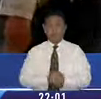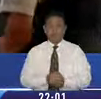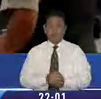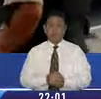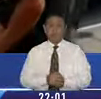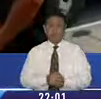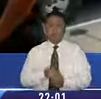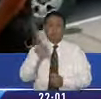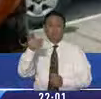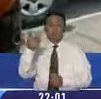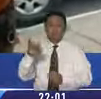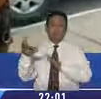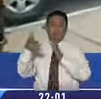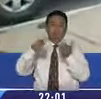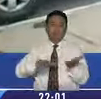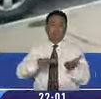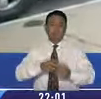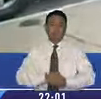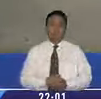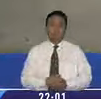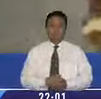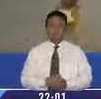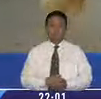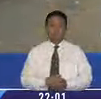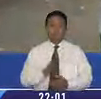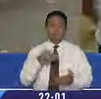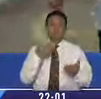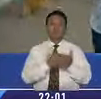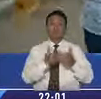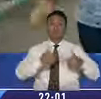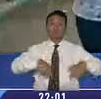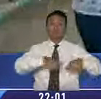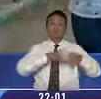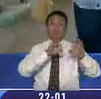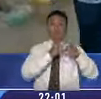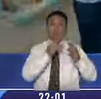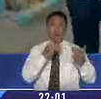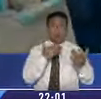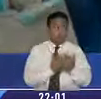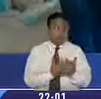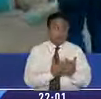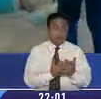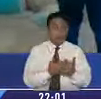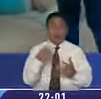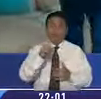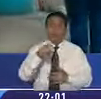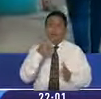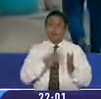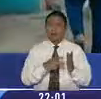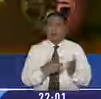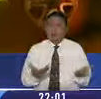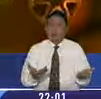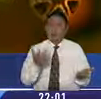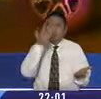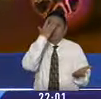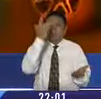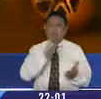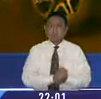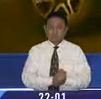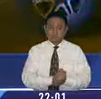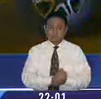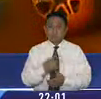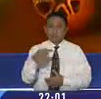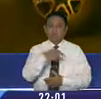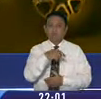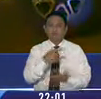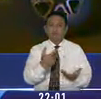tarde. Al lugar llegaron familiares de las víctimas, necesitaban saber qué fue lo que sucedió. El móvil del crimen se encuentra bajo investigación.